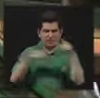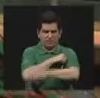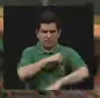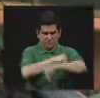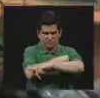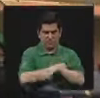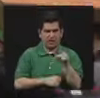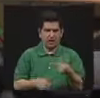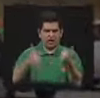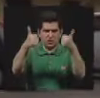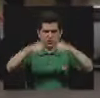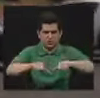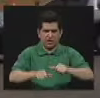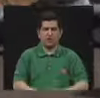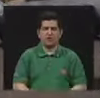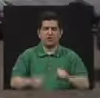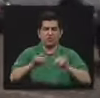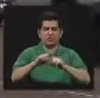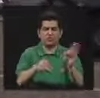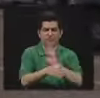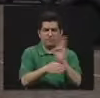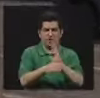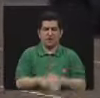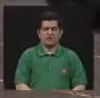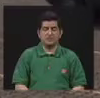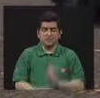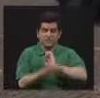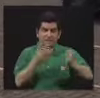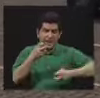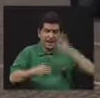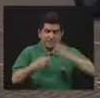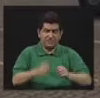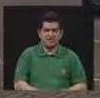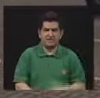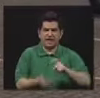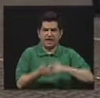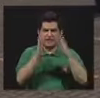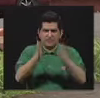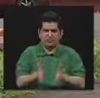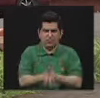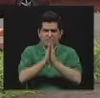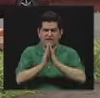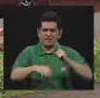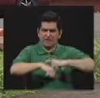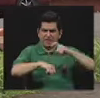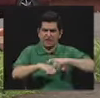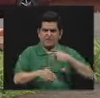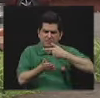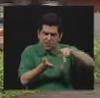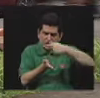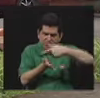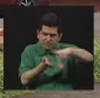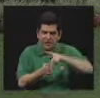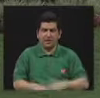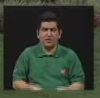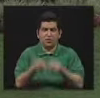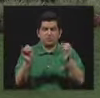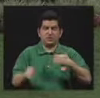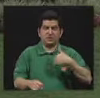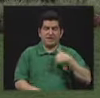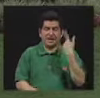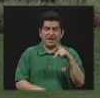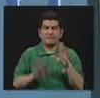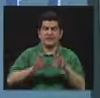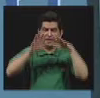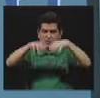del país han llegado a un convenio preventivo con los bancos. Esto quiere decir que el deudor solicita al banco un plazo para saldar su deuda, sin